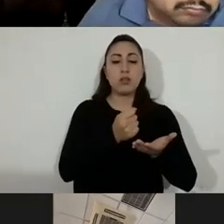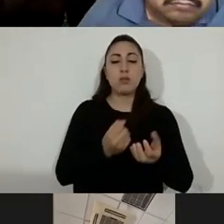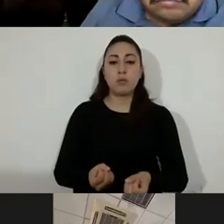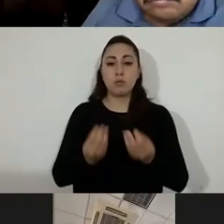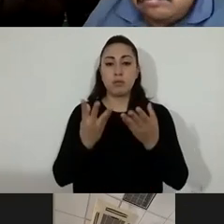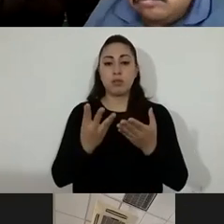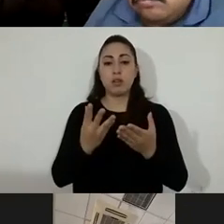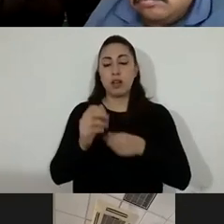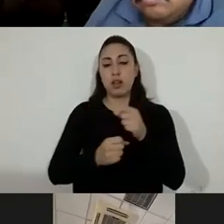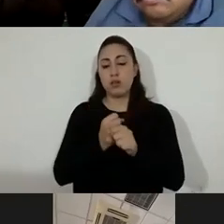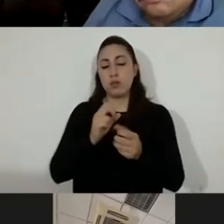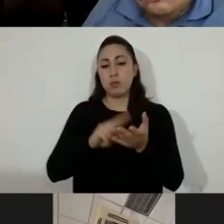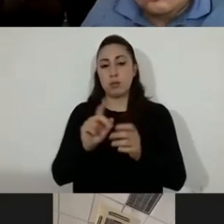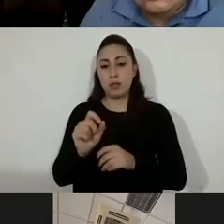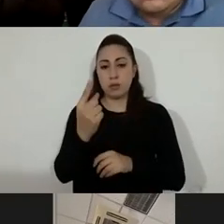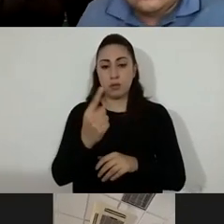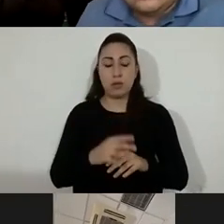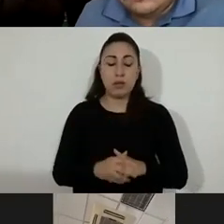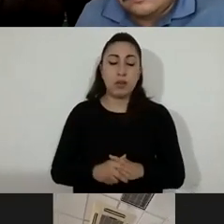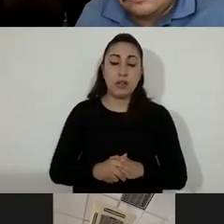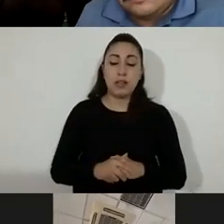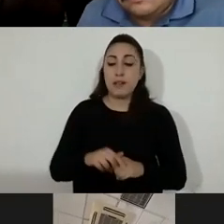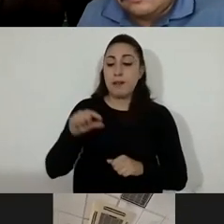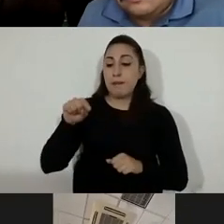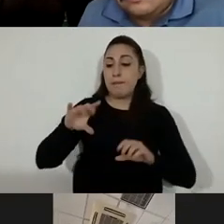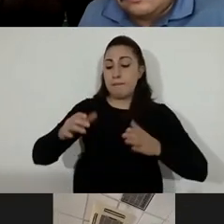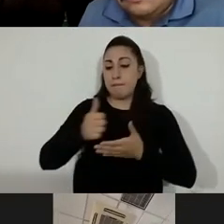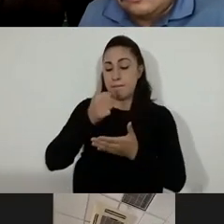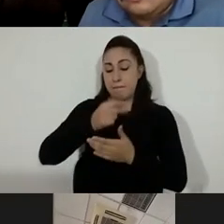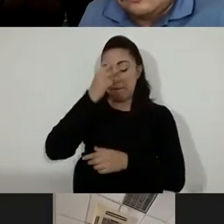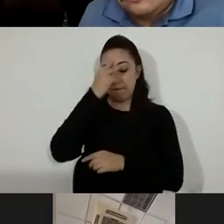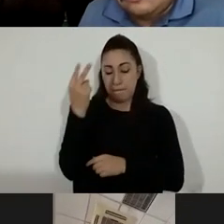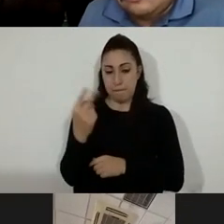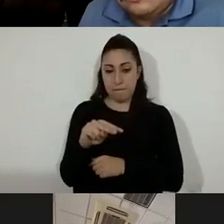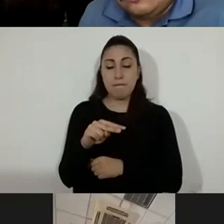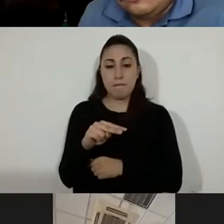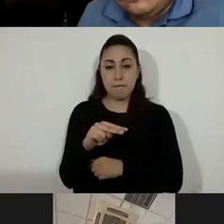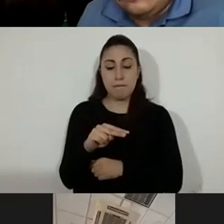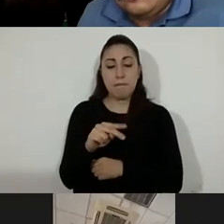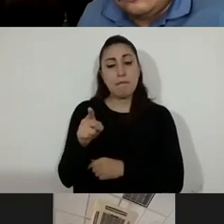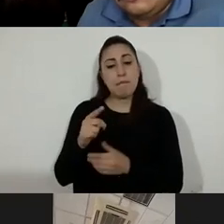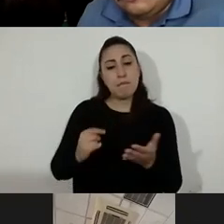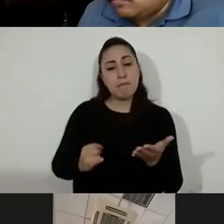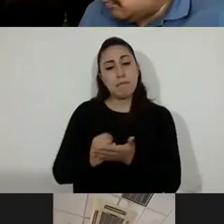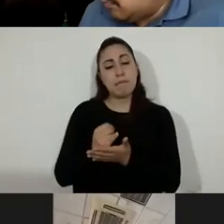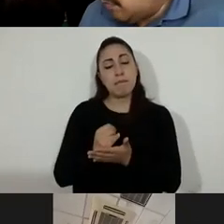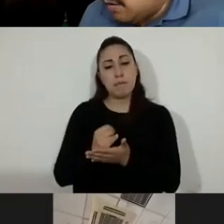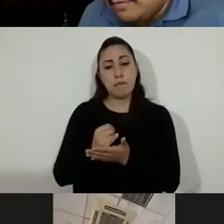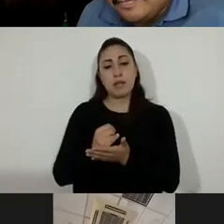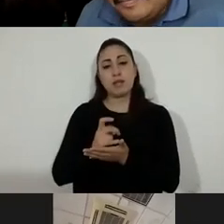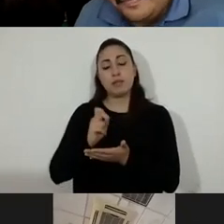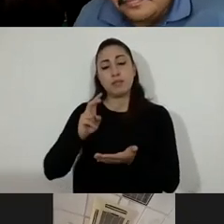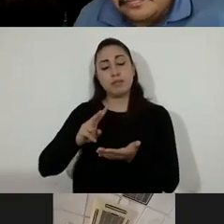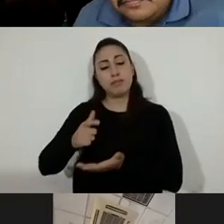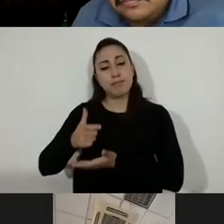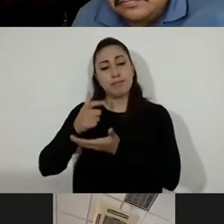durante 2021. En el Congreso de la Ciudad de México, consideramos que el ejercicio de los recursos del